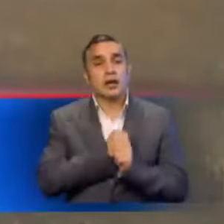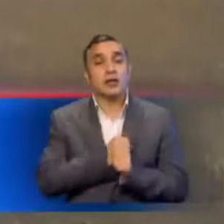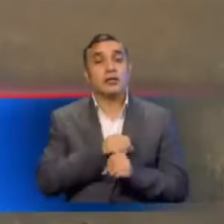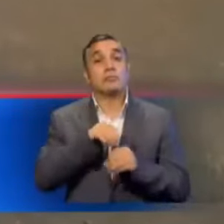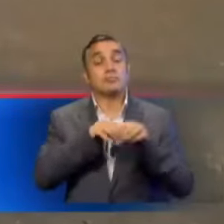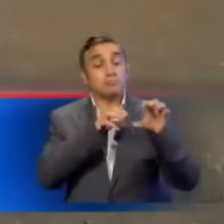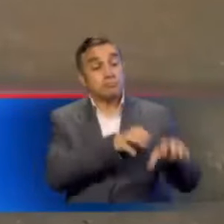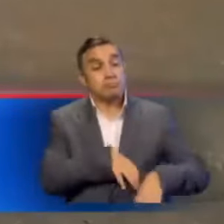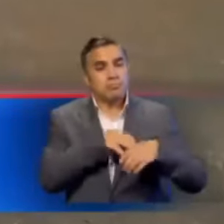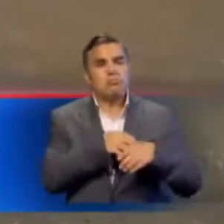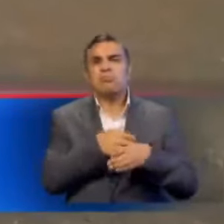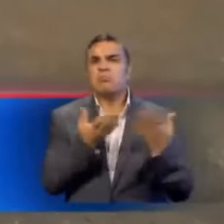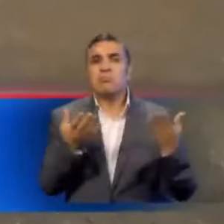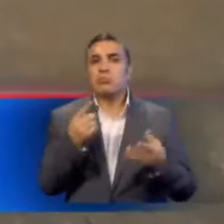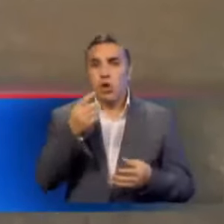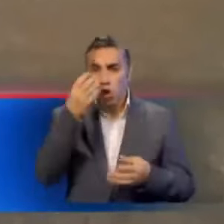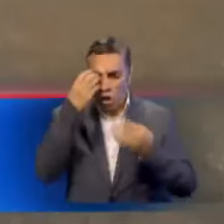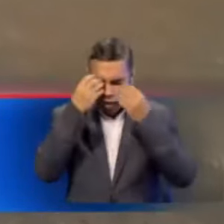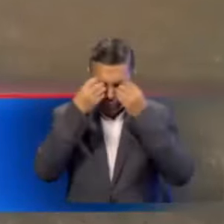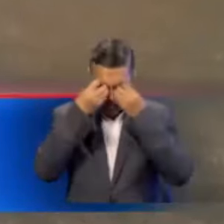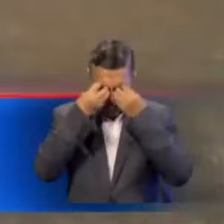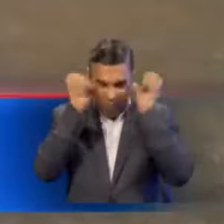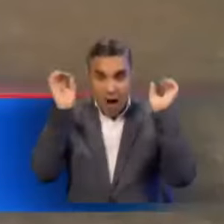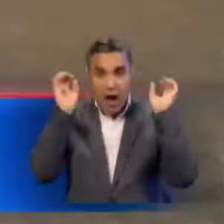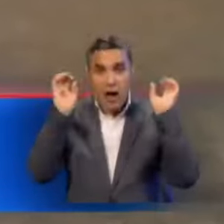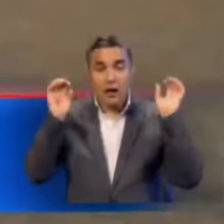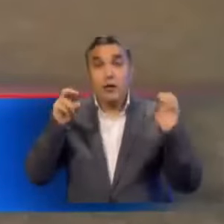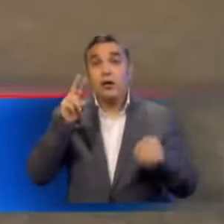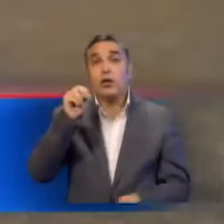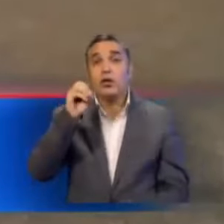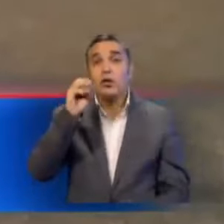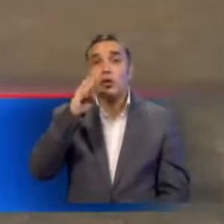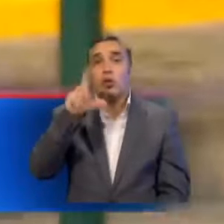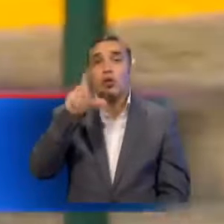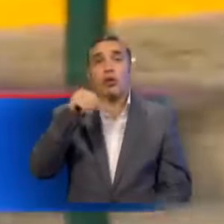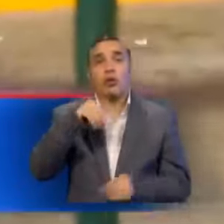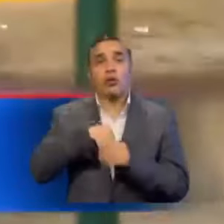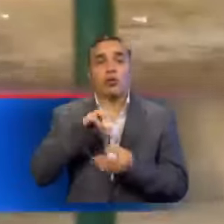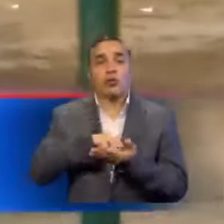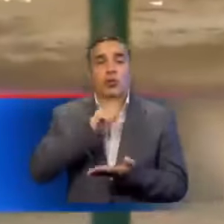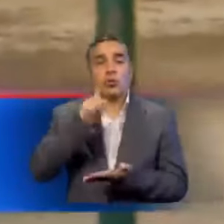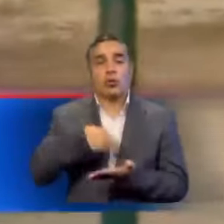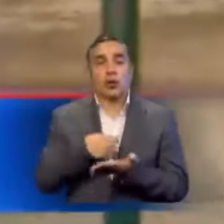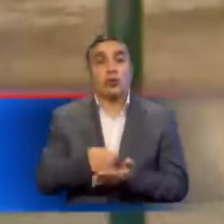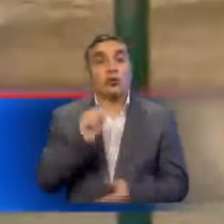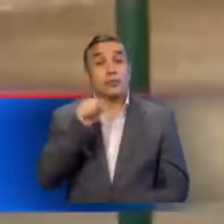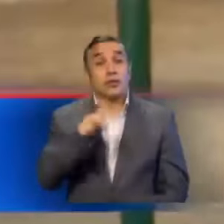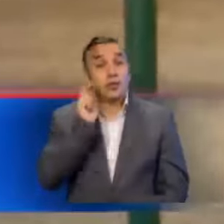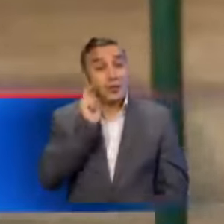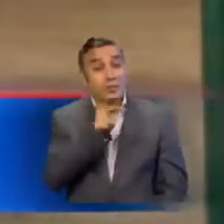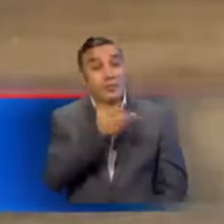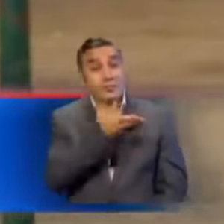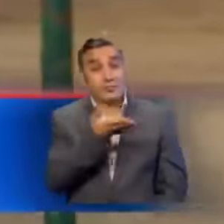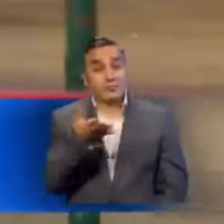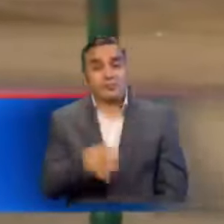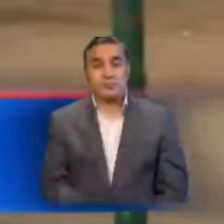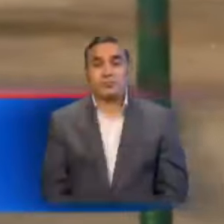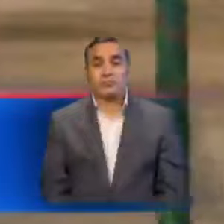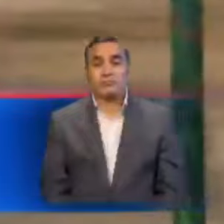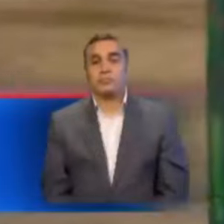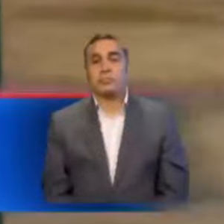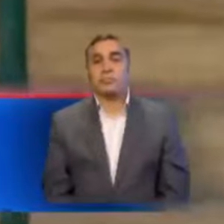agricultor, que le arrancaron los ojos en el cantón Nobol, en la provincia del Guayas. Ahí ustedes están viendo las imágenes que